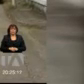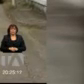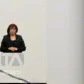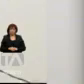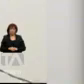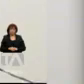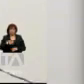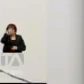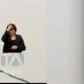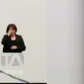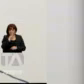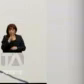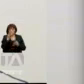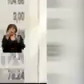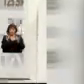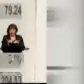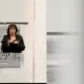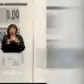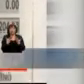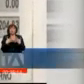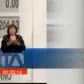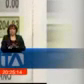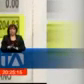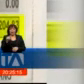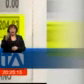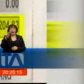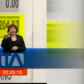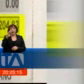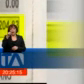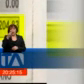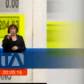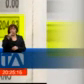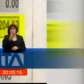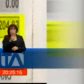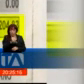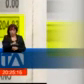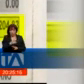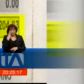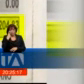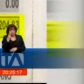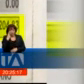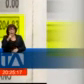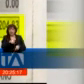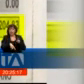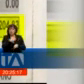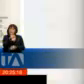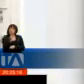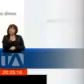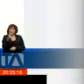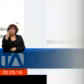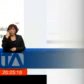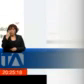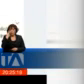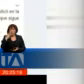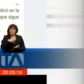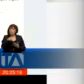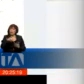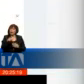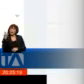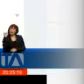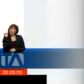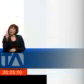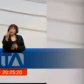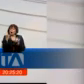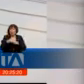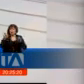Con una decisión que discretamente había tomado Arconel, fue con la que se encontraron miles de usuarios al revisar sus planillas. En Twitter, los usuarios